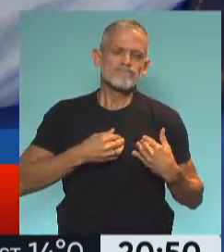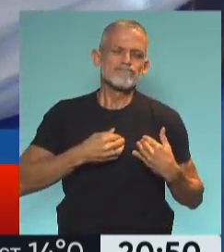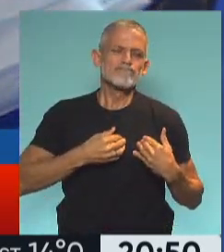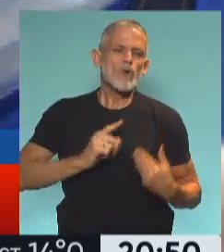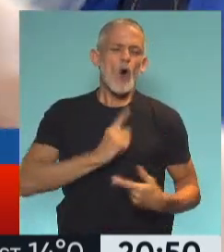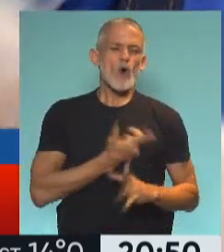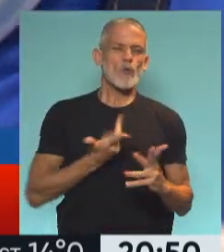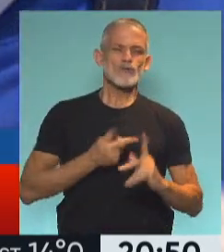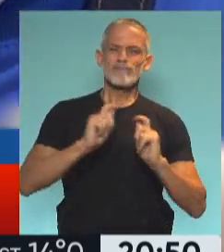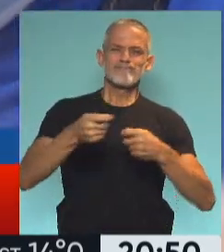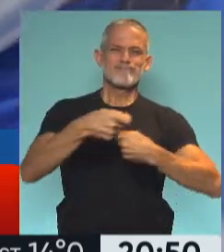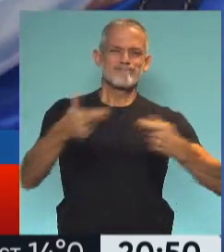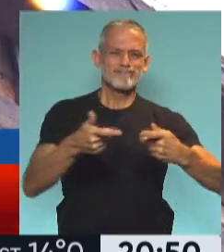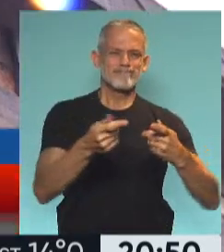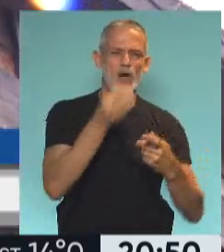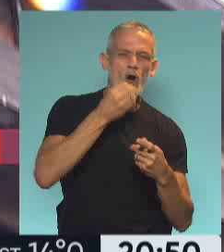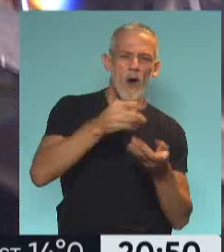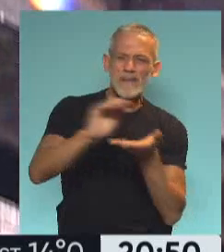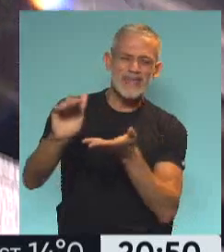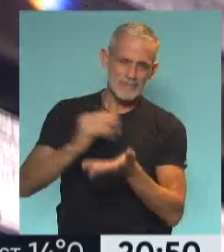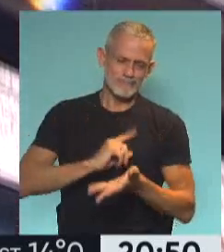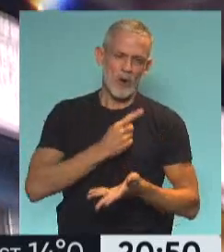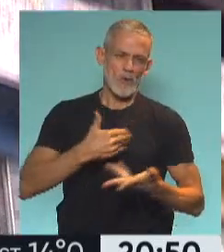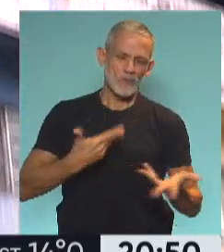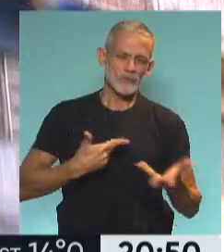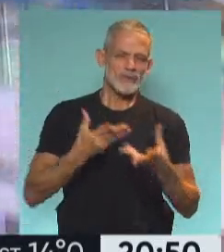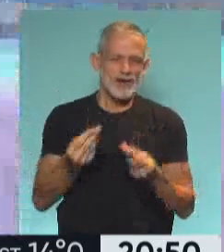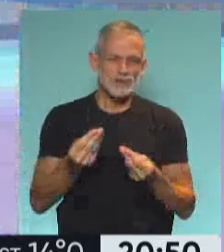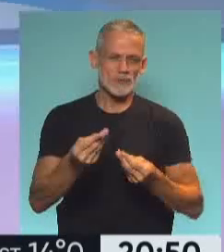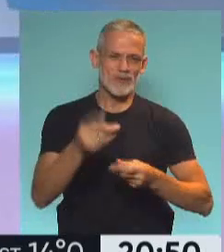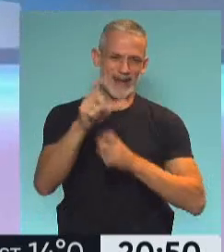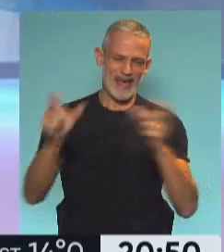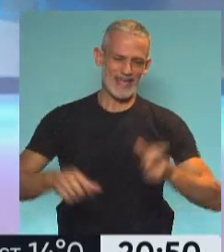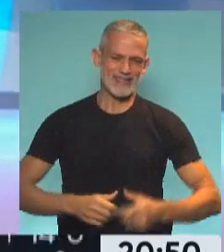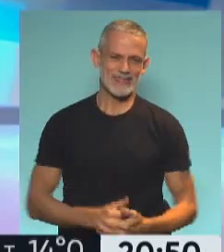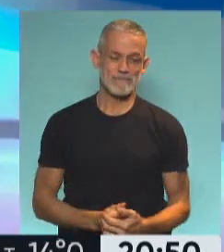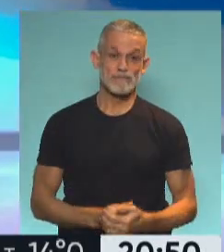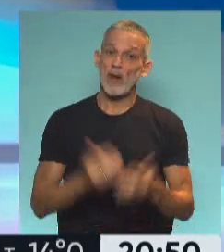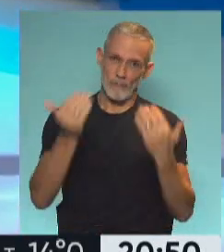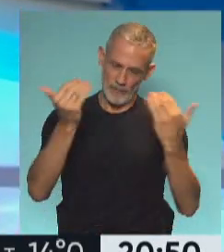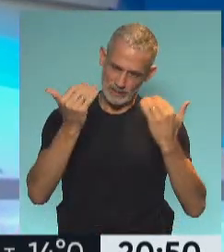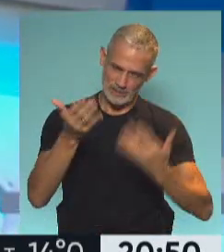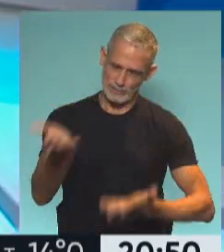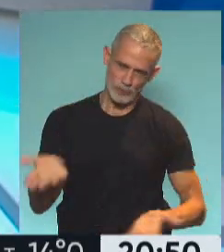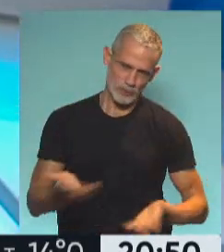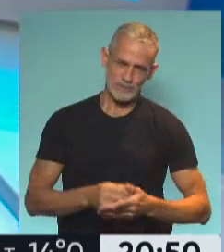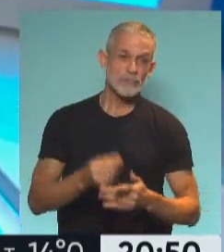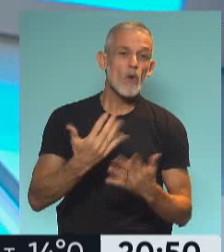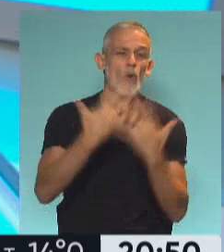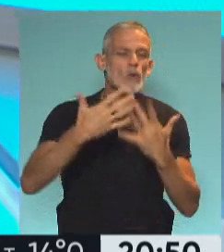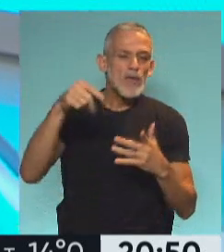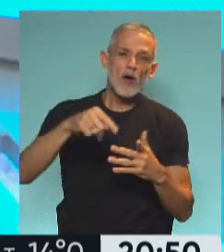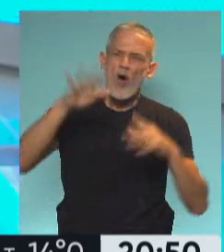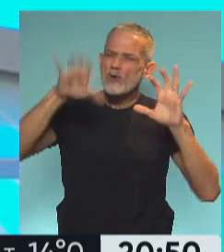por poderle dar una ración de comida y esa mano a la gente. Bueno, felicitaciones, ¿eh? Claro que sí, y en un día como hoy, ¿no?